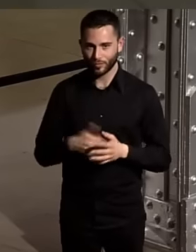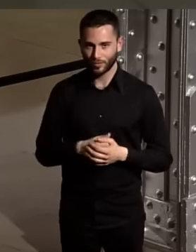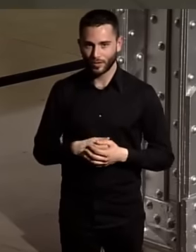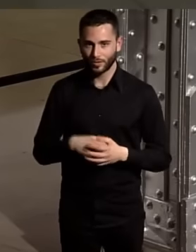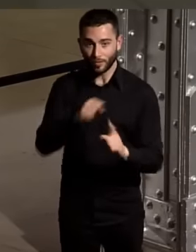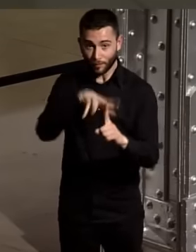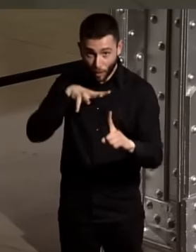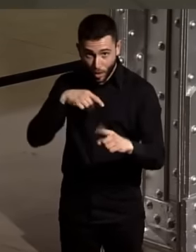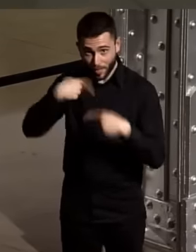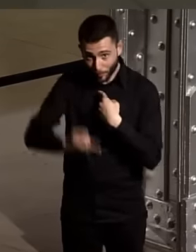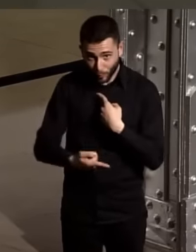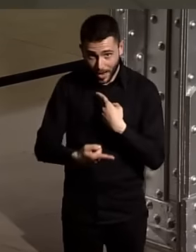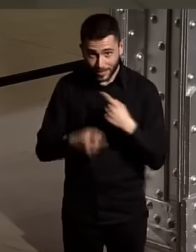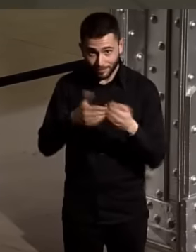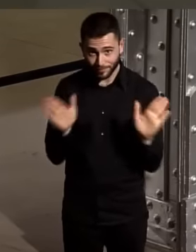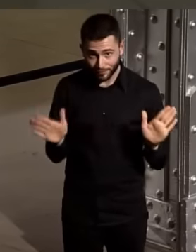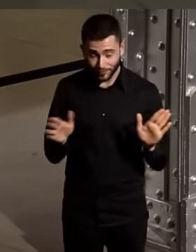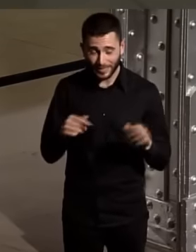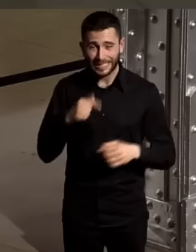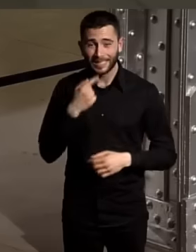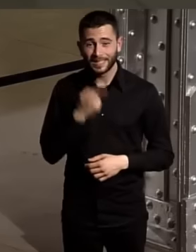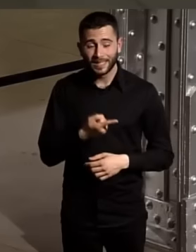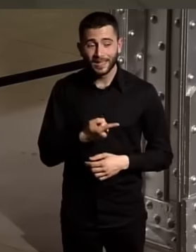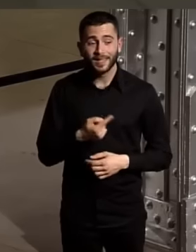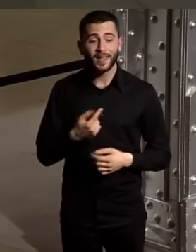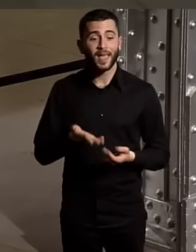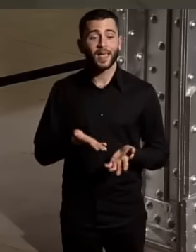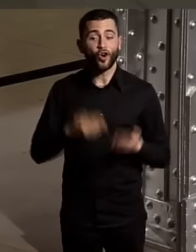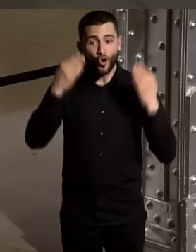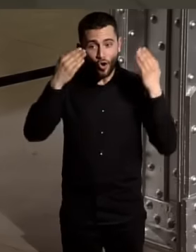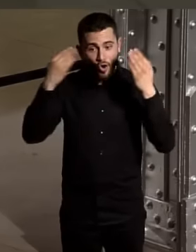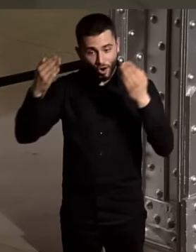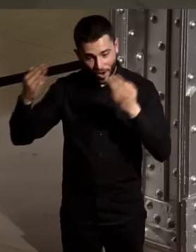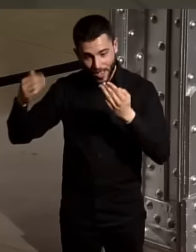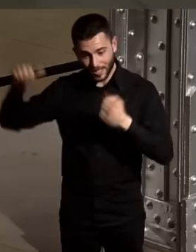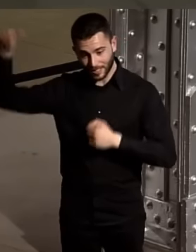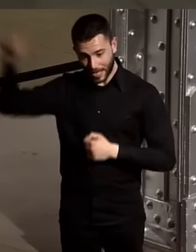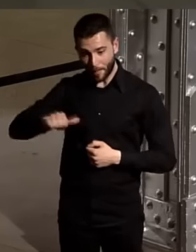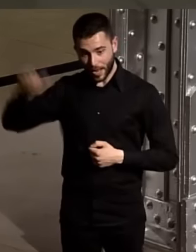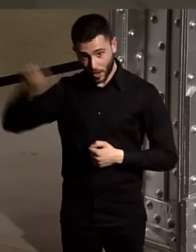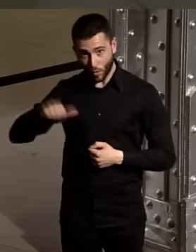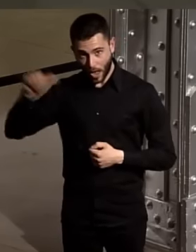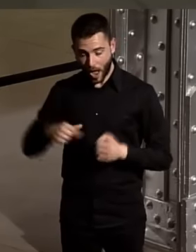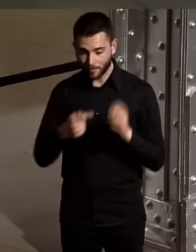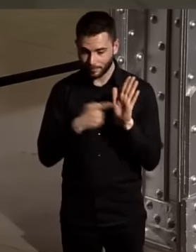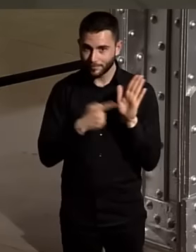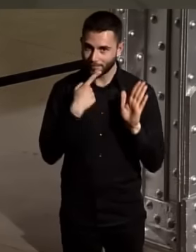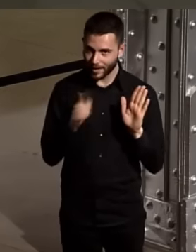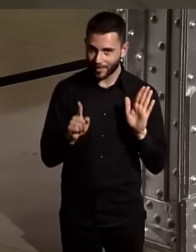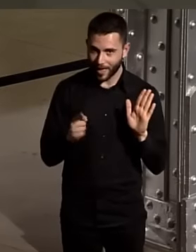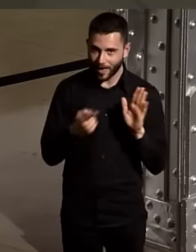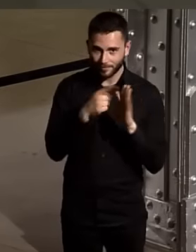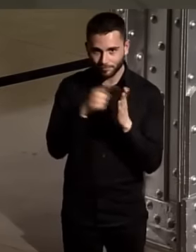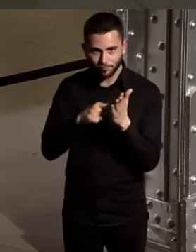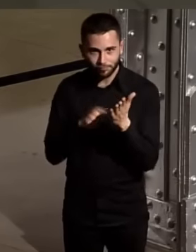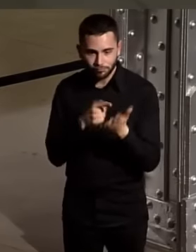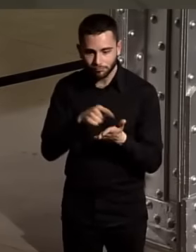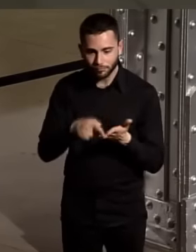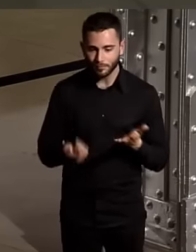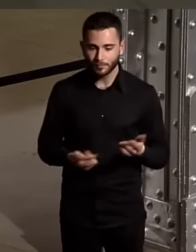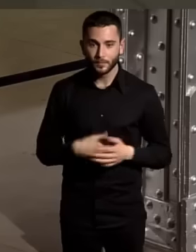abrió después de la proyección empezaban a señalar los errores científicos de la película que a veces yo mismo utilizo en clase